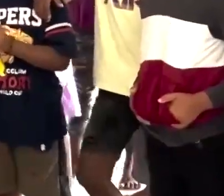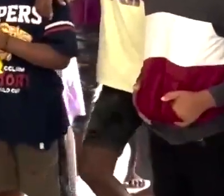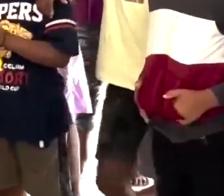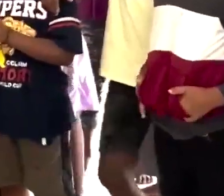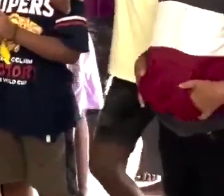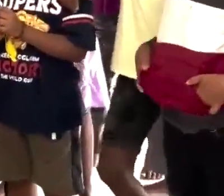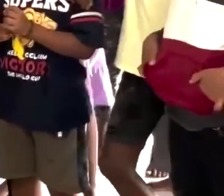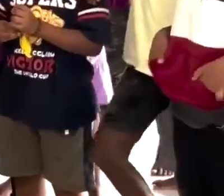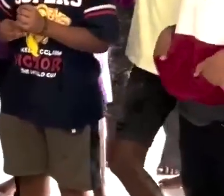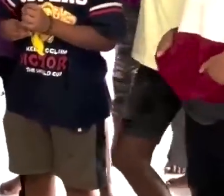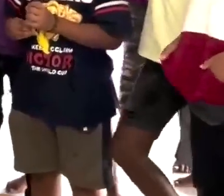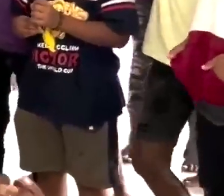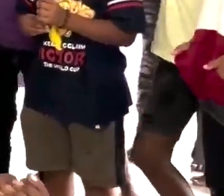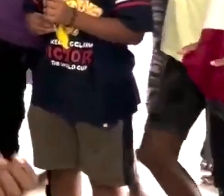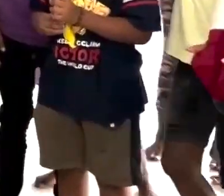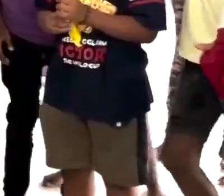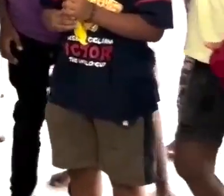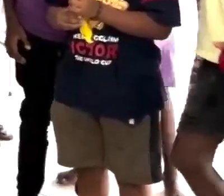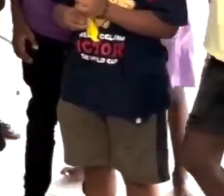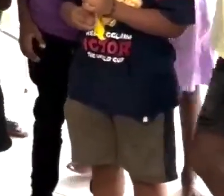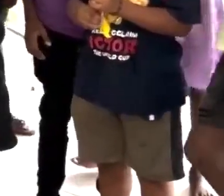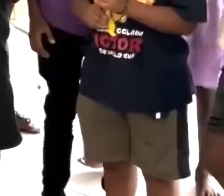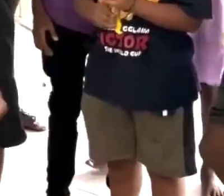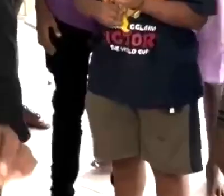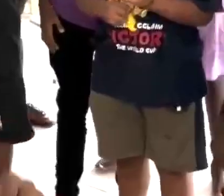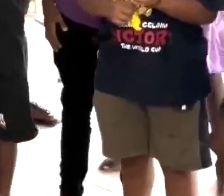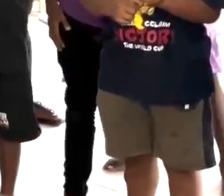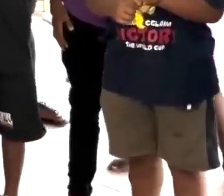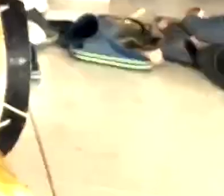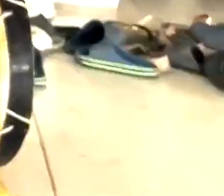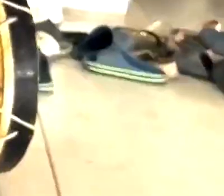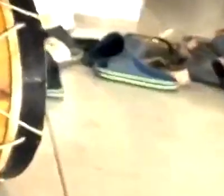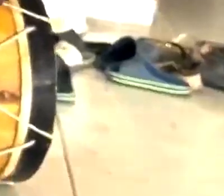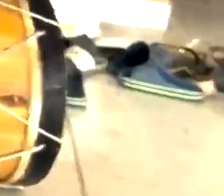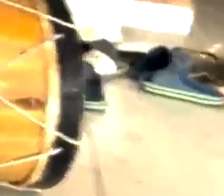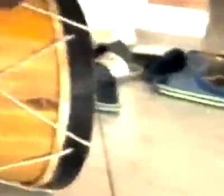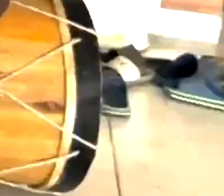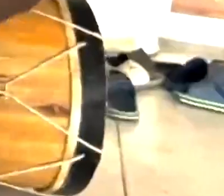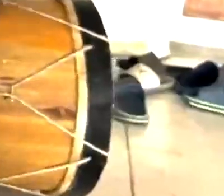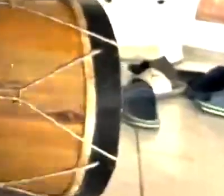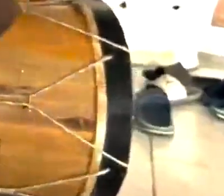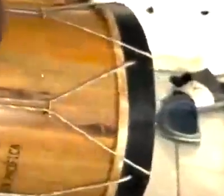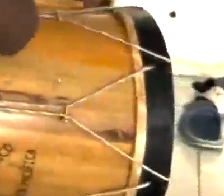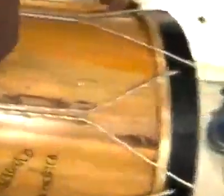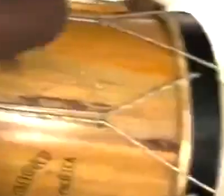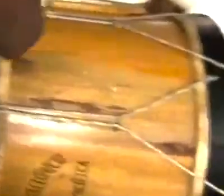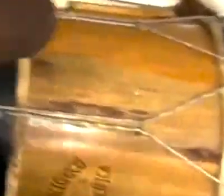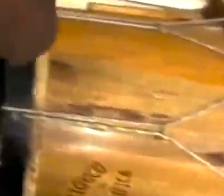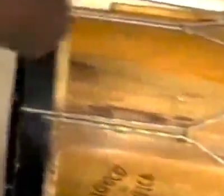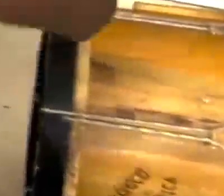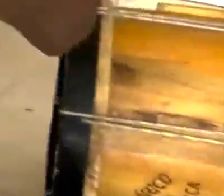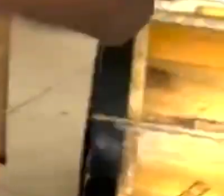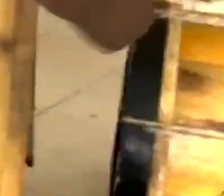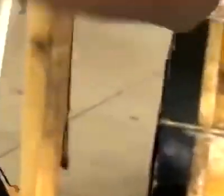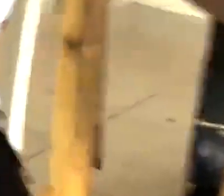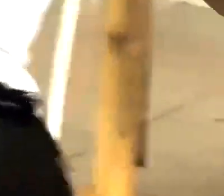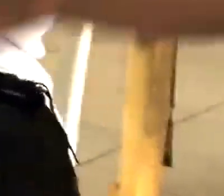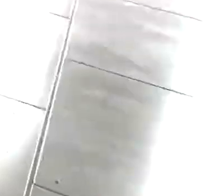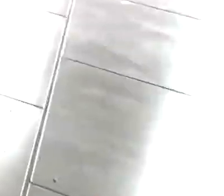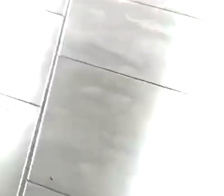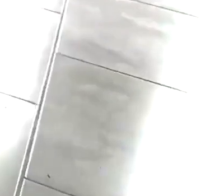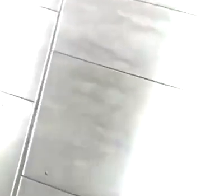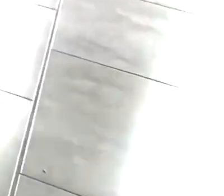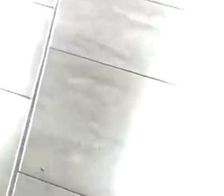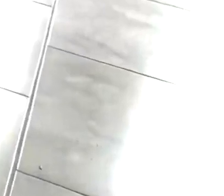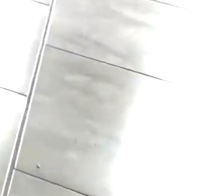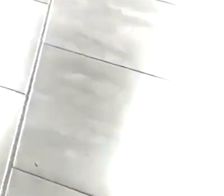proyecto Tradiciones por la Paz básicamente es como rescatar esa herencia que nos han dejado desde nuestros ancestros,